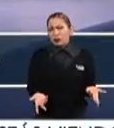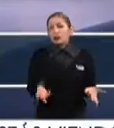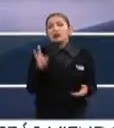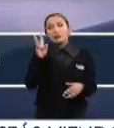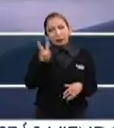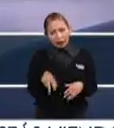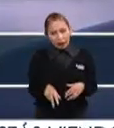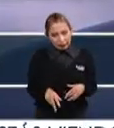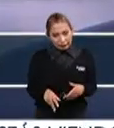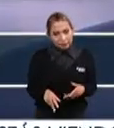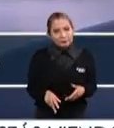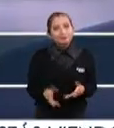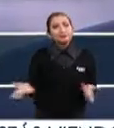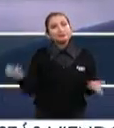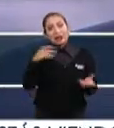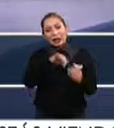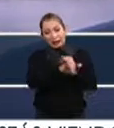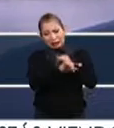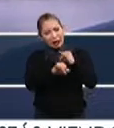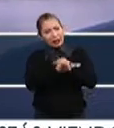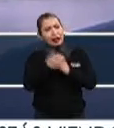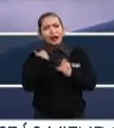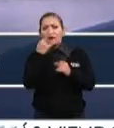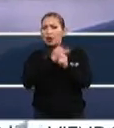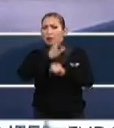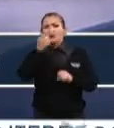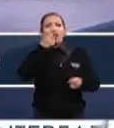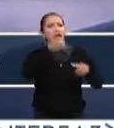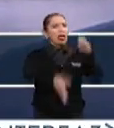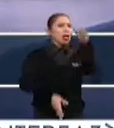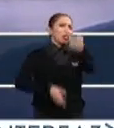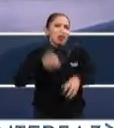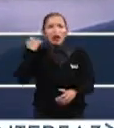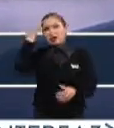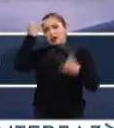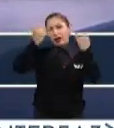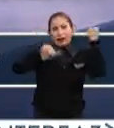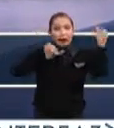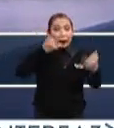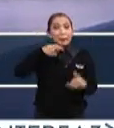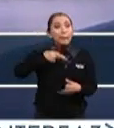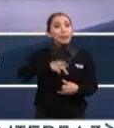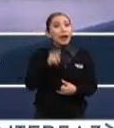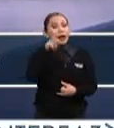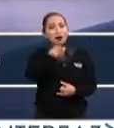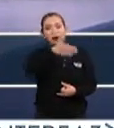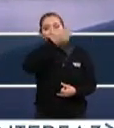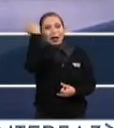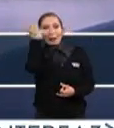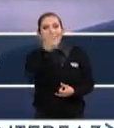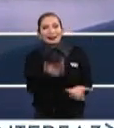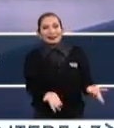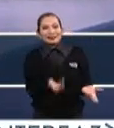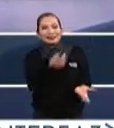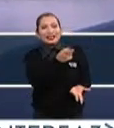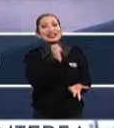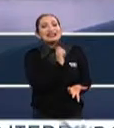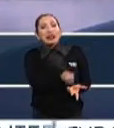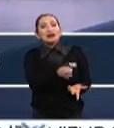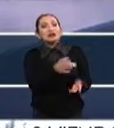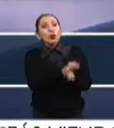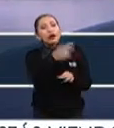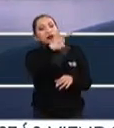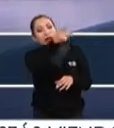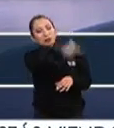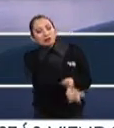cierto, ¿no? En las redes puede influir mucha información, pero mucha de ella va desde el desconocimiento de qué tiene que ver o cuál